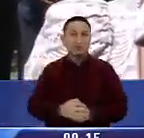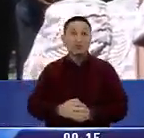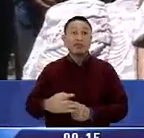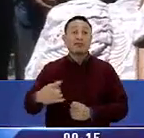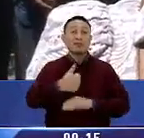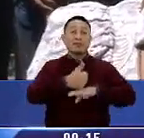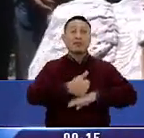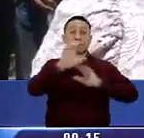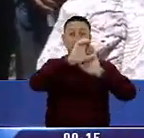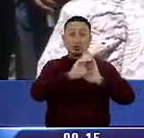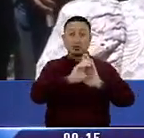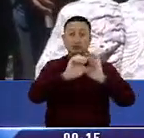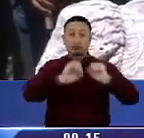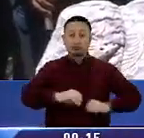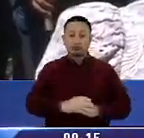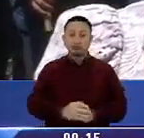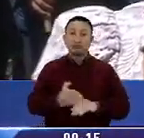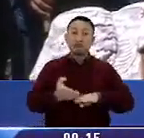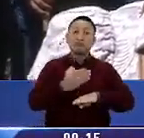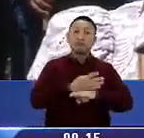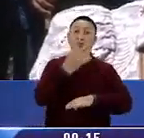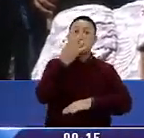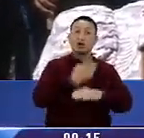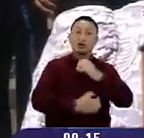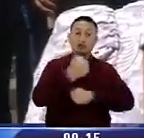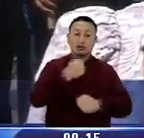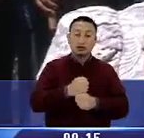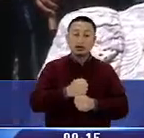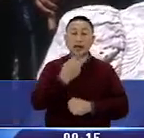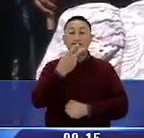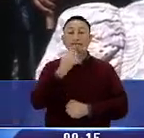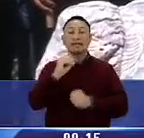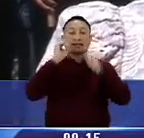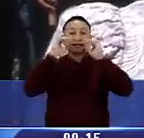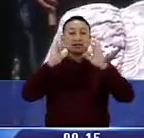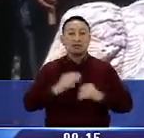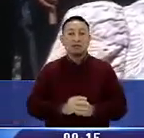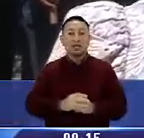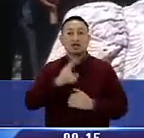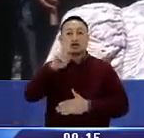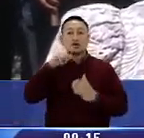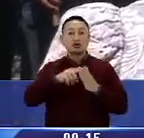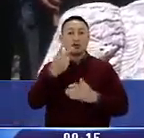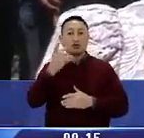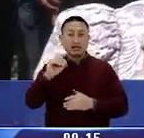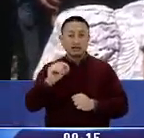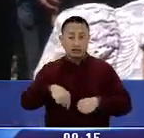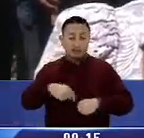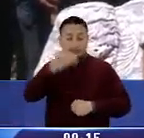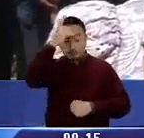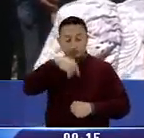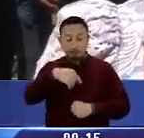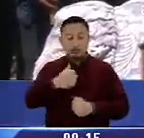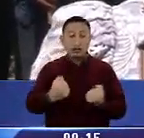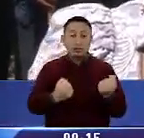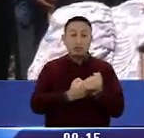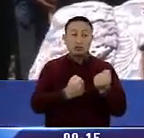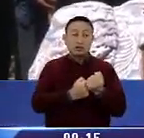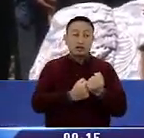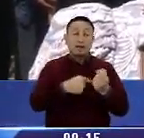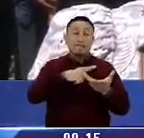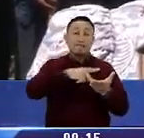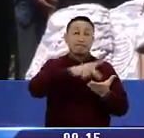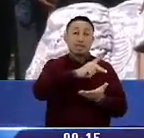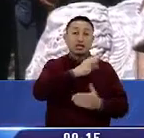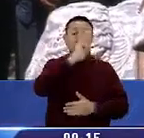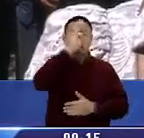Corte Constitucional hace 4 años. Exactamente el 20 de septiembre del 2020 se emitió una sentencia a favor de los pagos de los